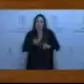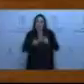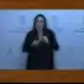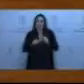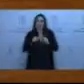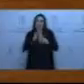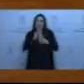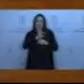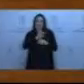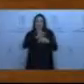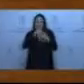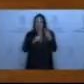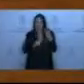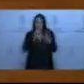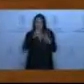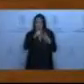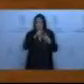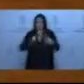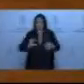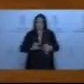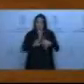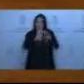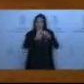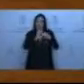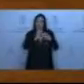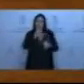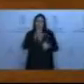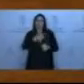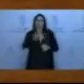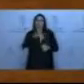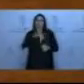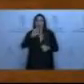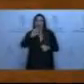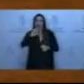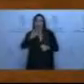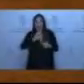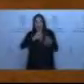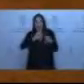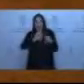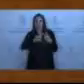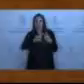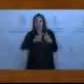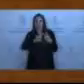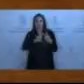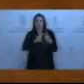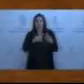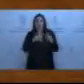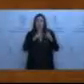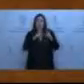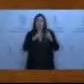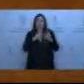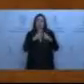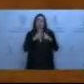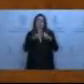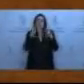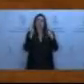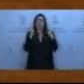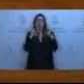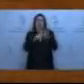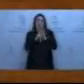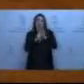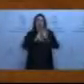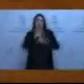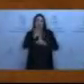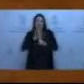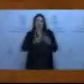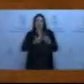es relativo a la Fundación Barrero, otro sobre la litigiosidad de las empresas del sector público y el análisis